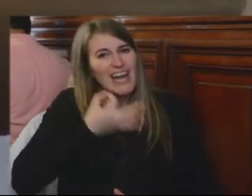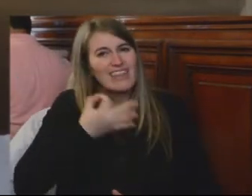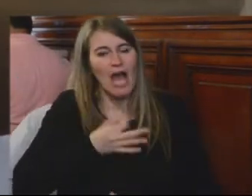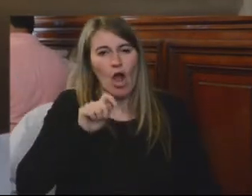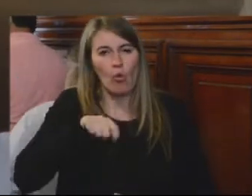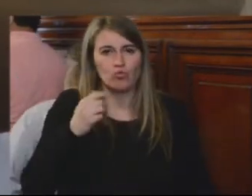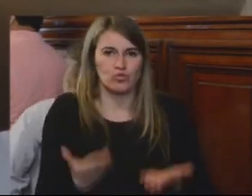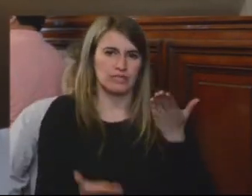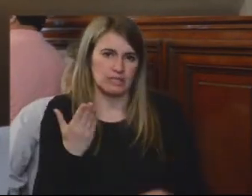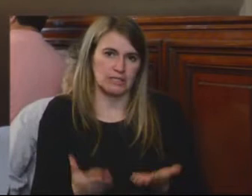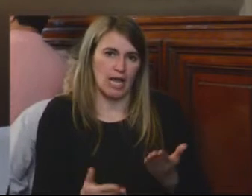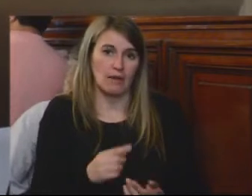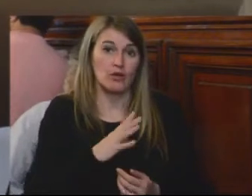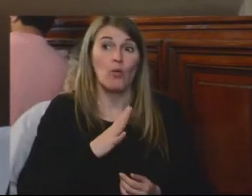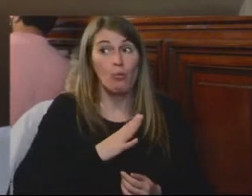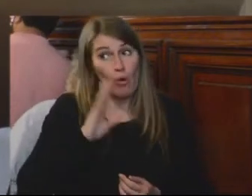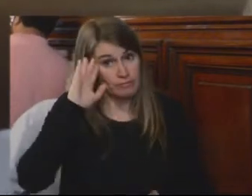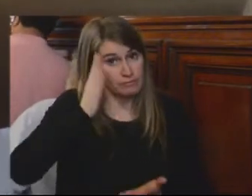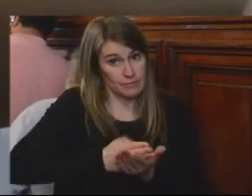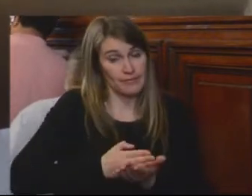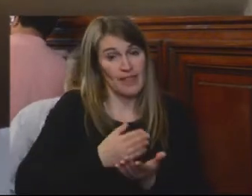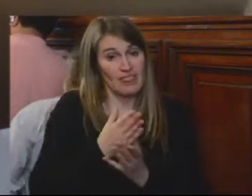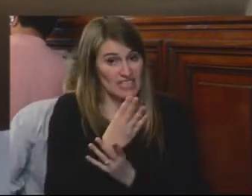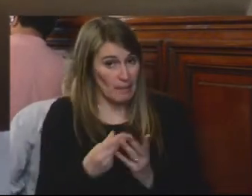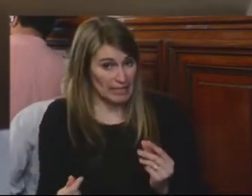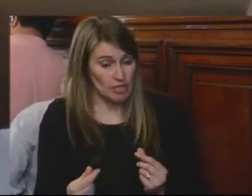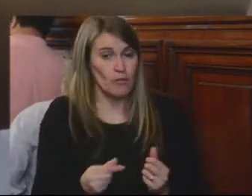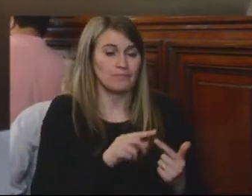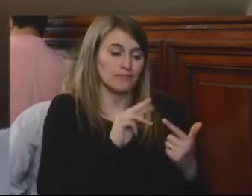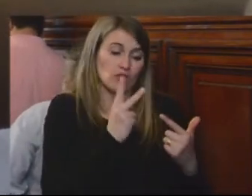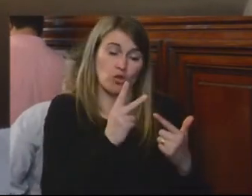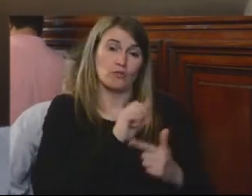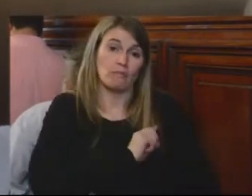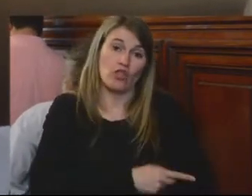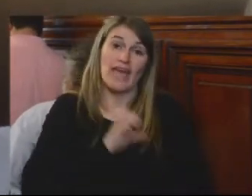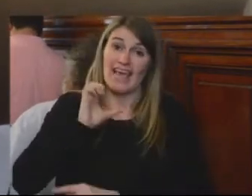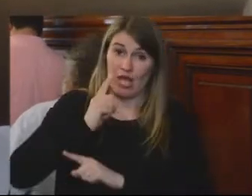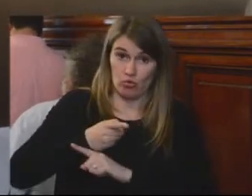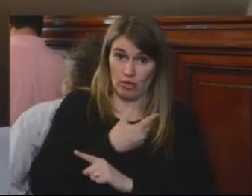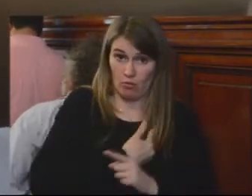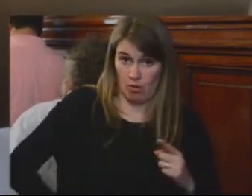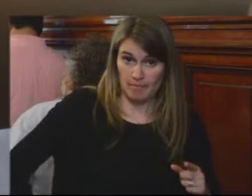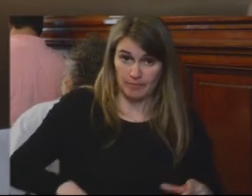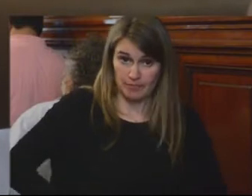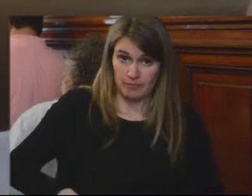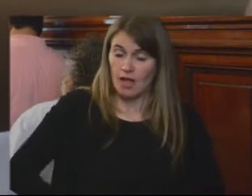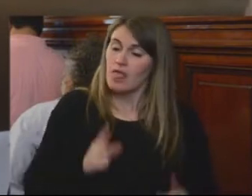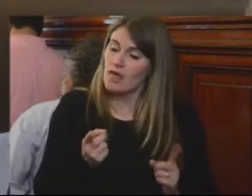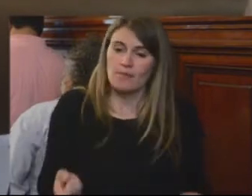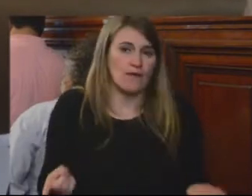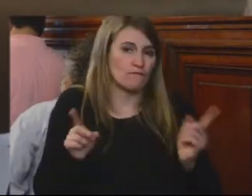de lesa humanidad en la argentina 2 que el poder ejecutivo restablezca las políticas públicas